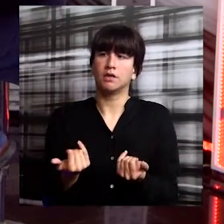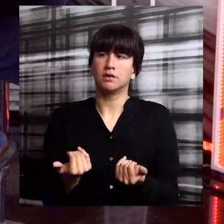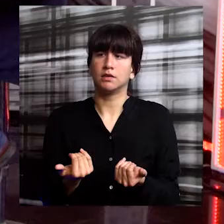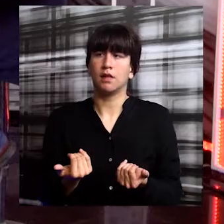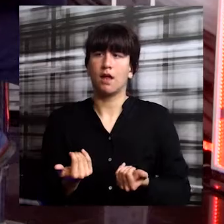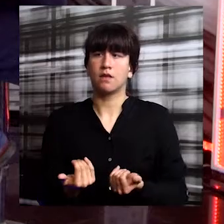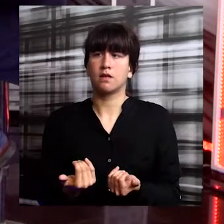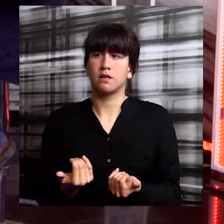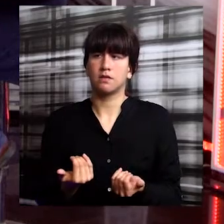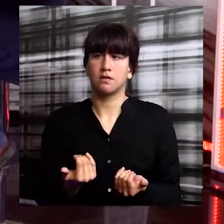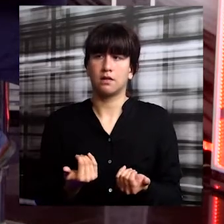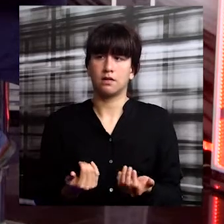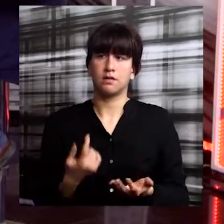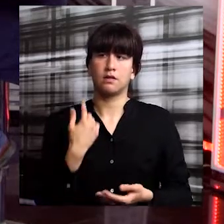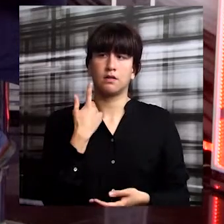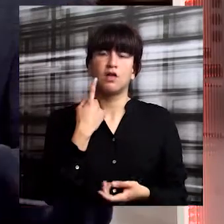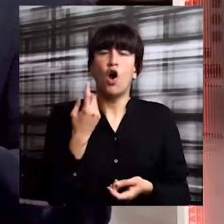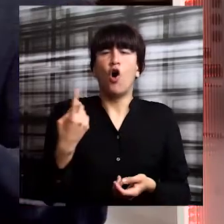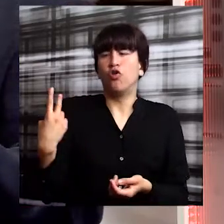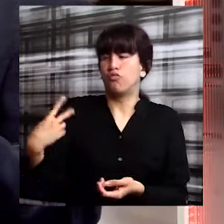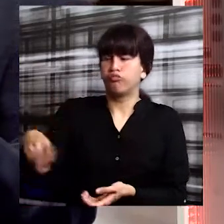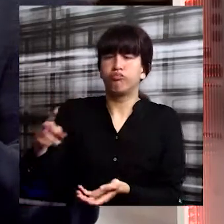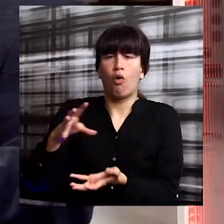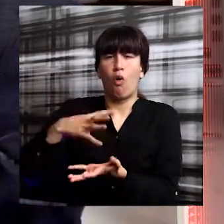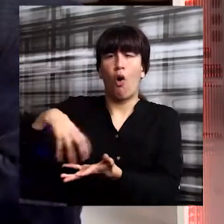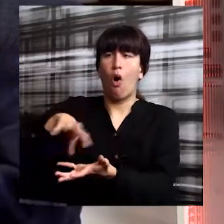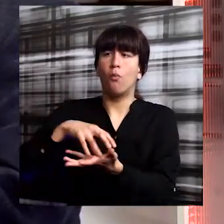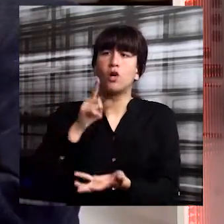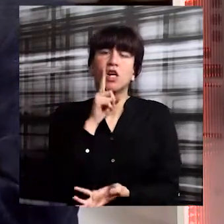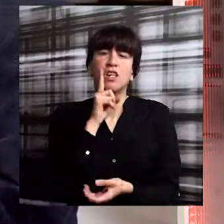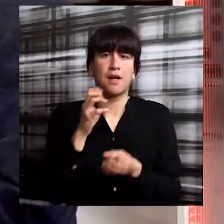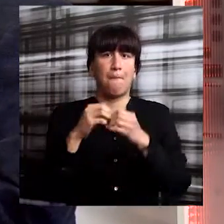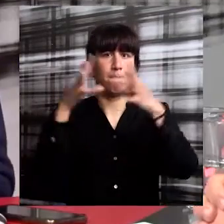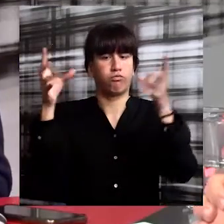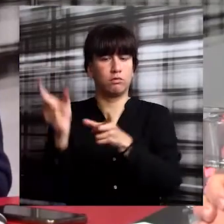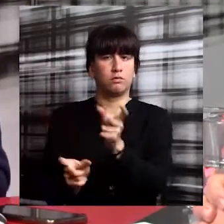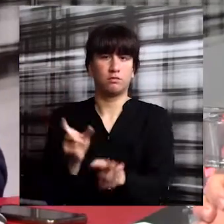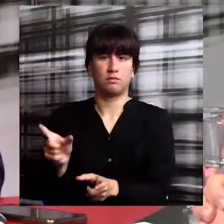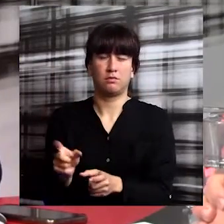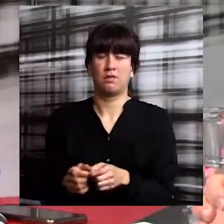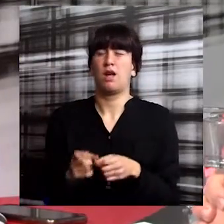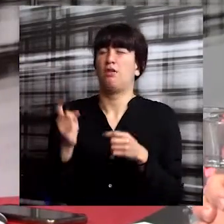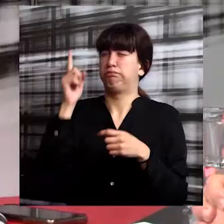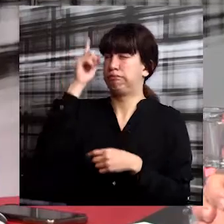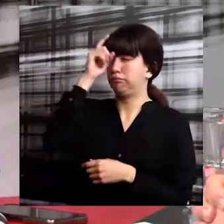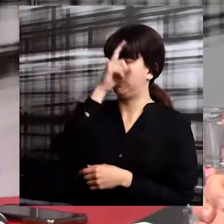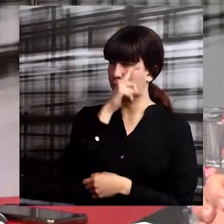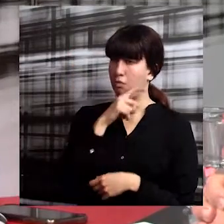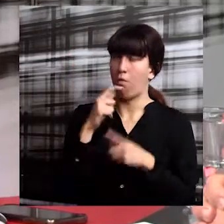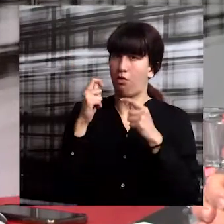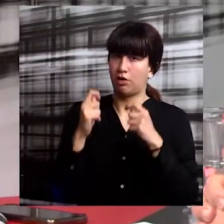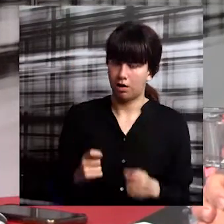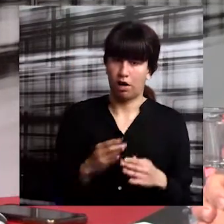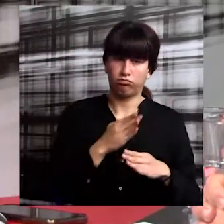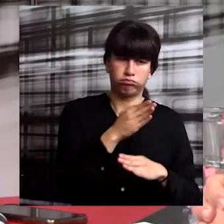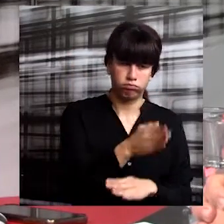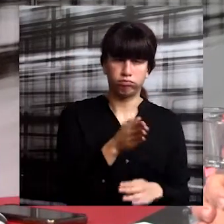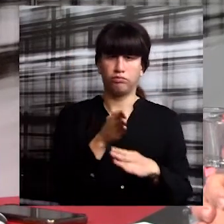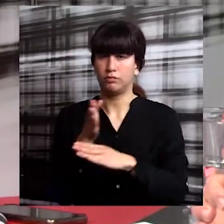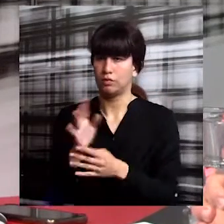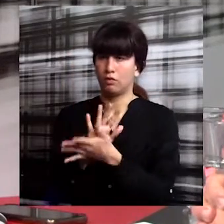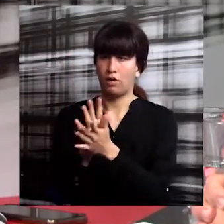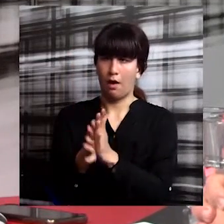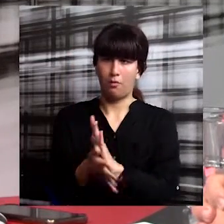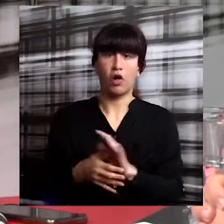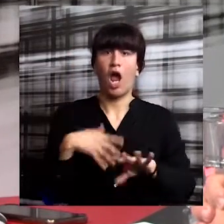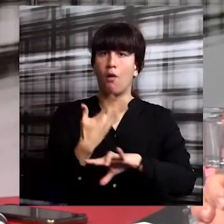necesidades de estas comunas que son comunas que tienen una gran cantidad de población? Es complejo poder tratar de estar en todas partes y en todas las actividades